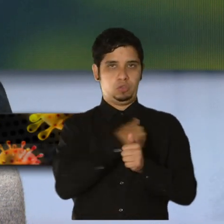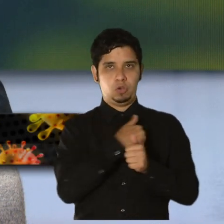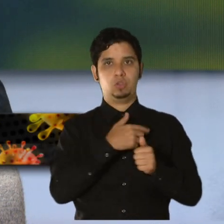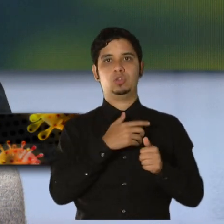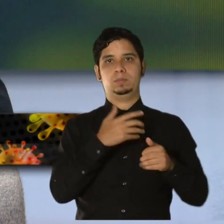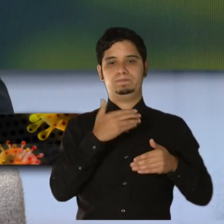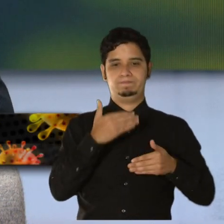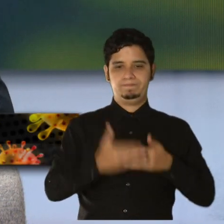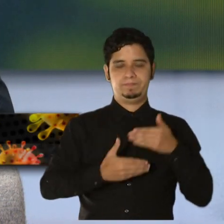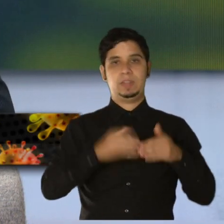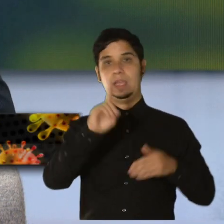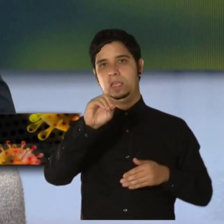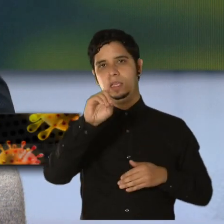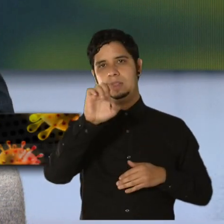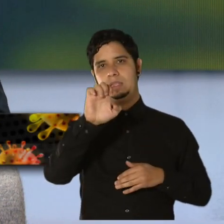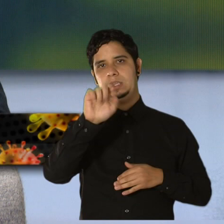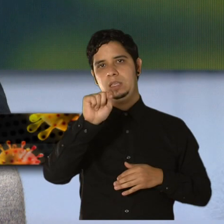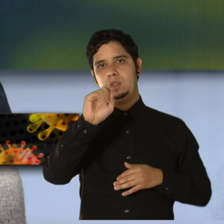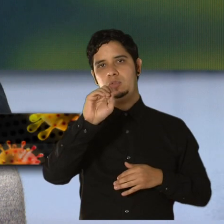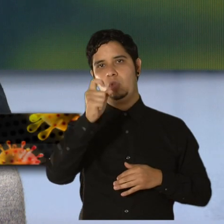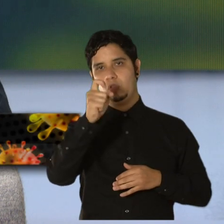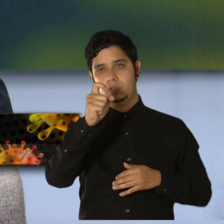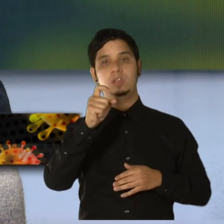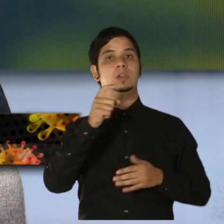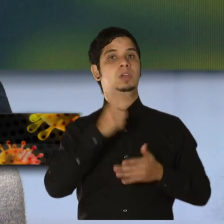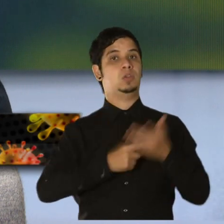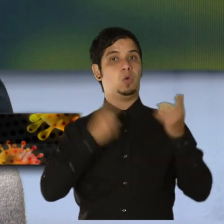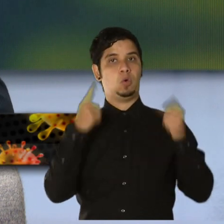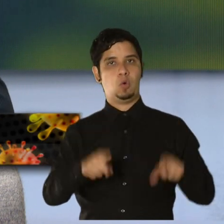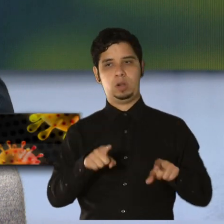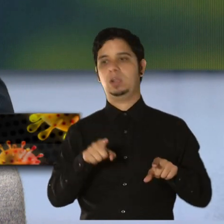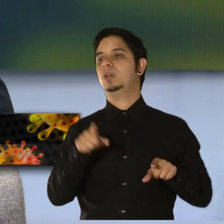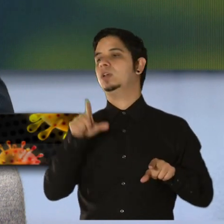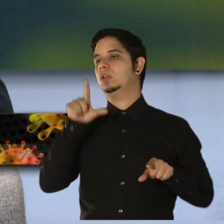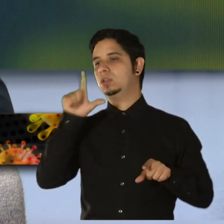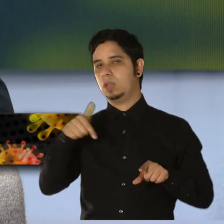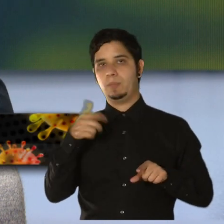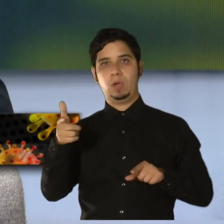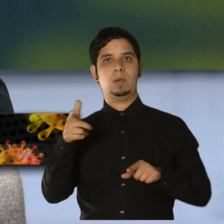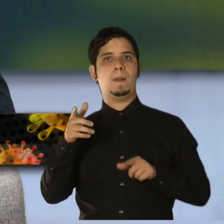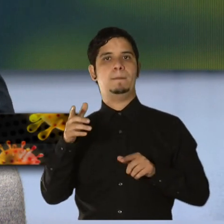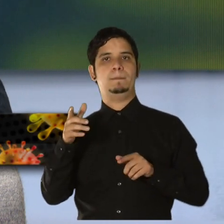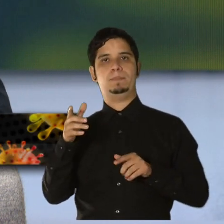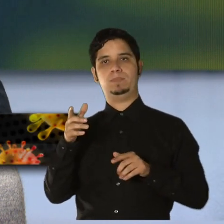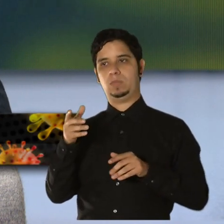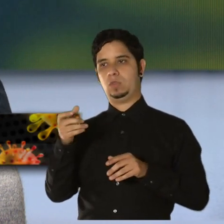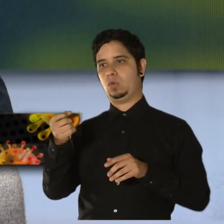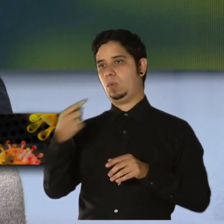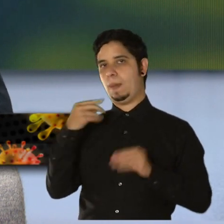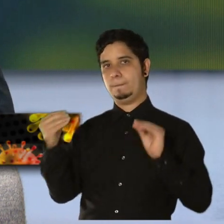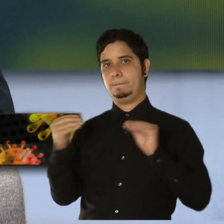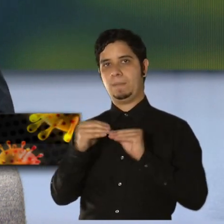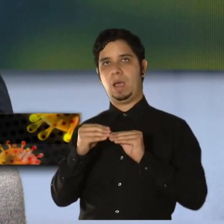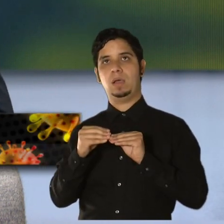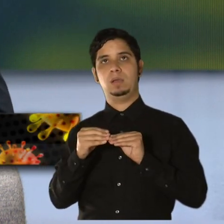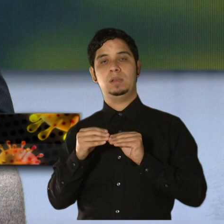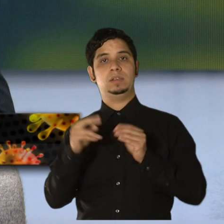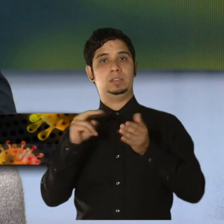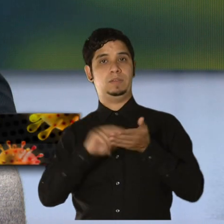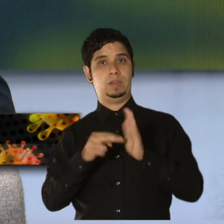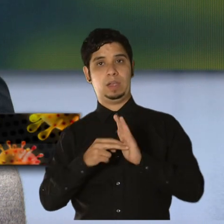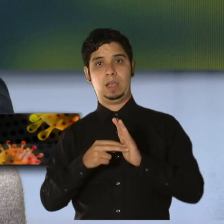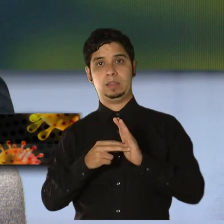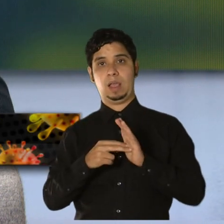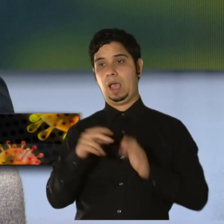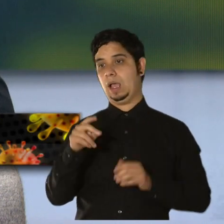de detox y consume la misma cantidad que estaba consumiendo anteriormente, realmente está consumiendo 100 veces por encima de